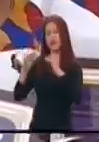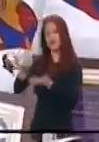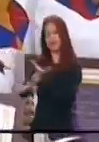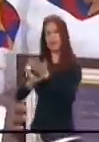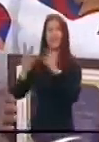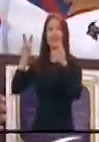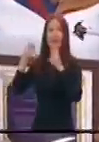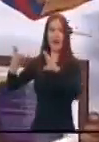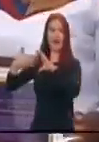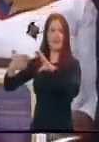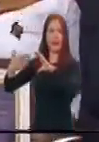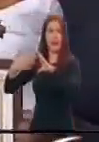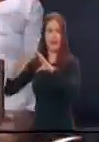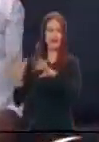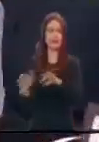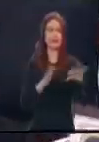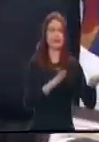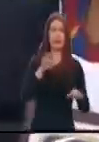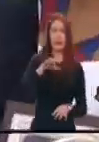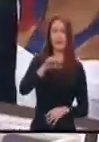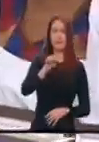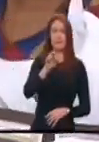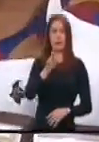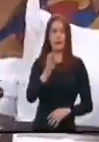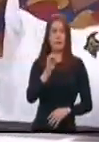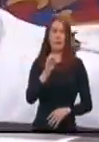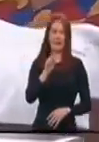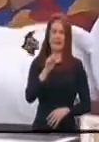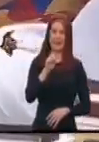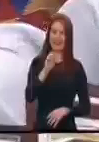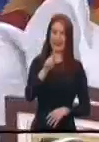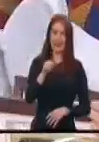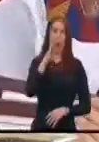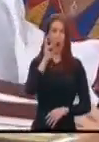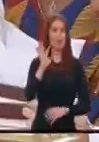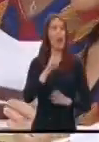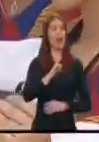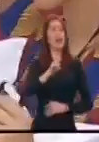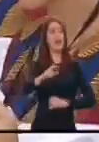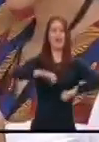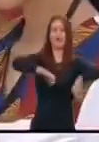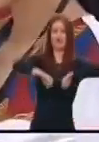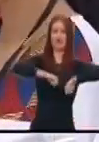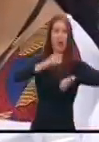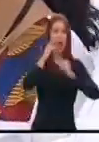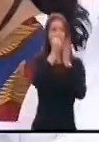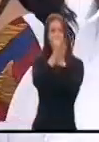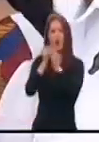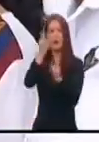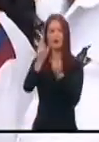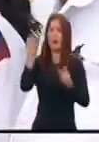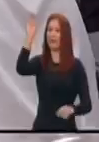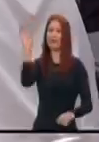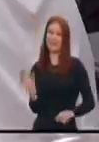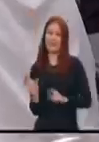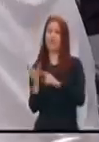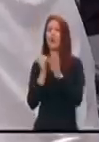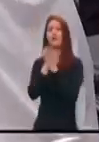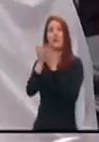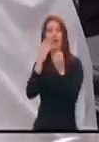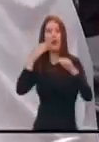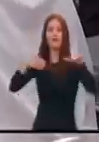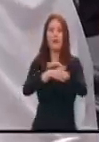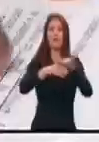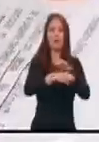Parménides Palacios, el titán que facilita el acceso de miles de jóvenes del Pacífico a la educación superior en distintas universidades para